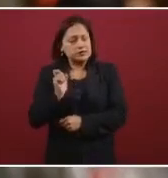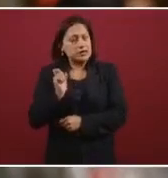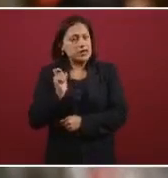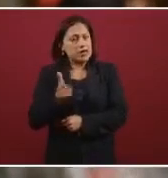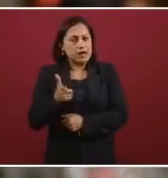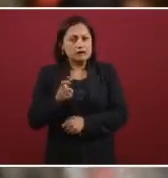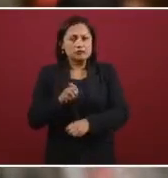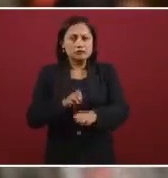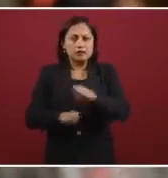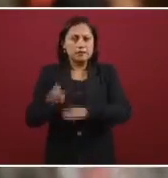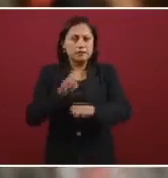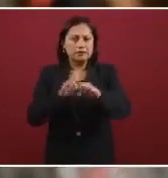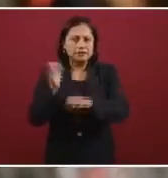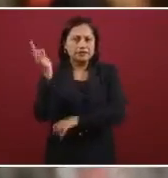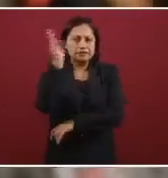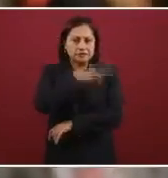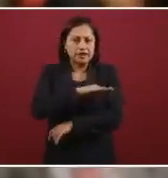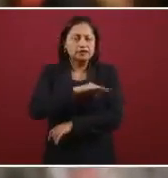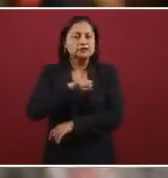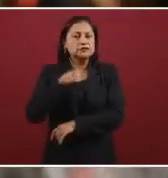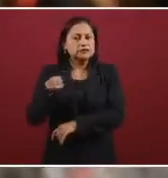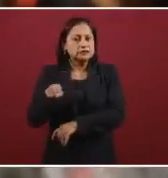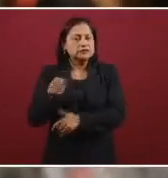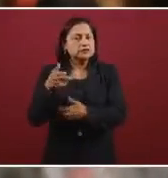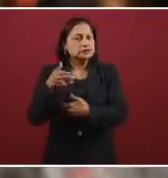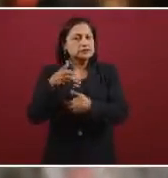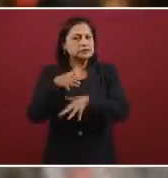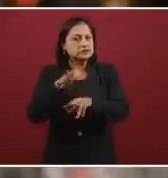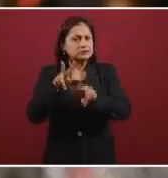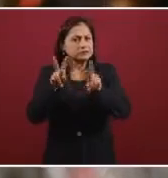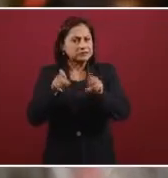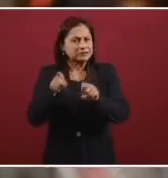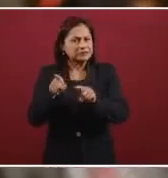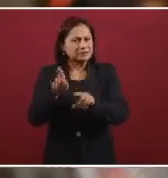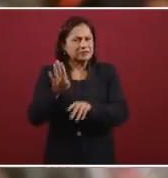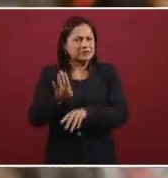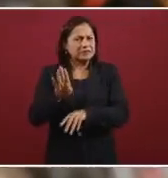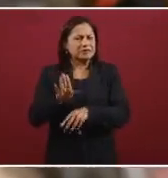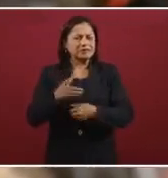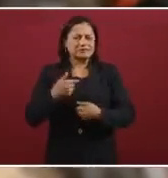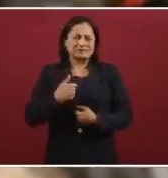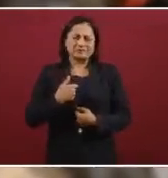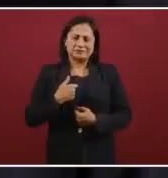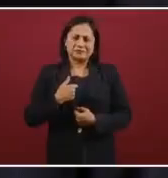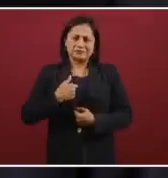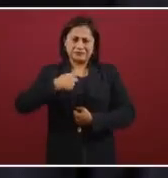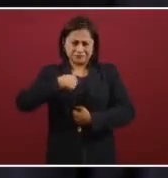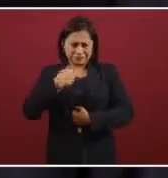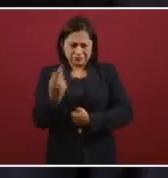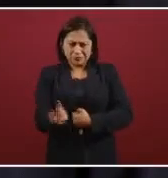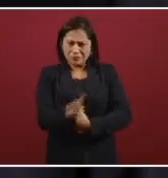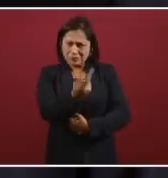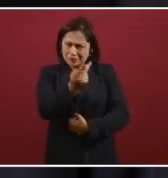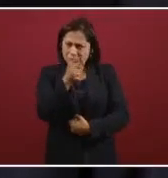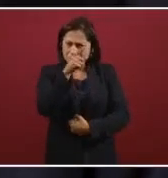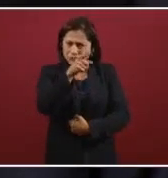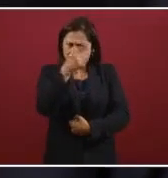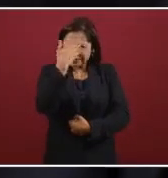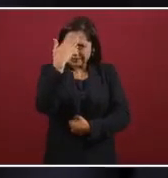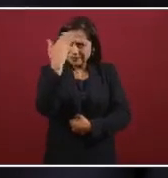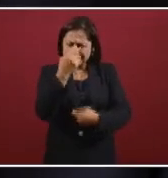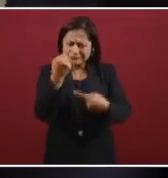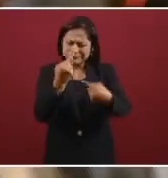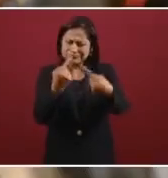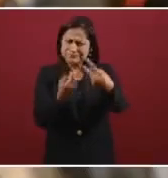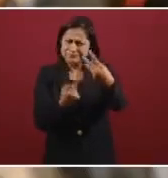empresas, de creación de empresas fantasmas en el gobierno de la Ciudad de México. La pregunta es, ¿qué pasa con todo esto, señor presidente?